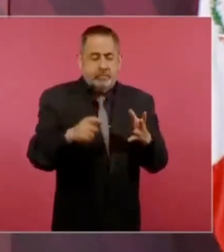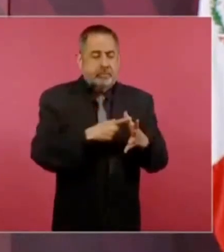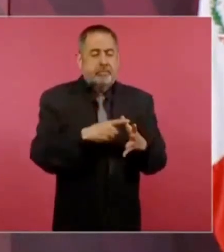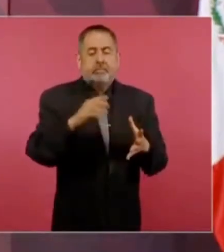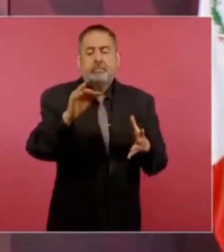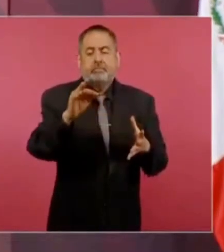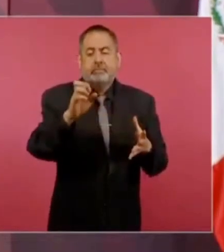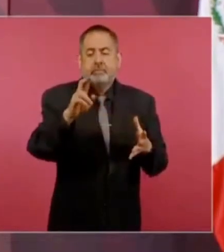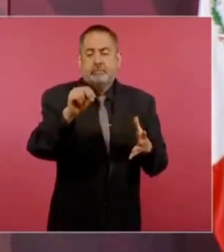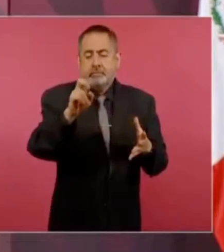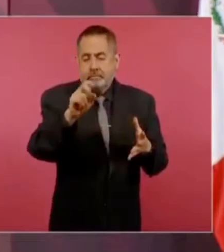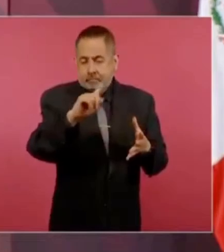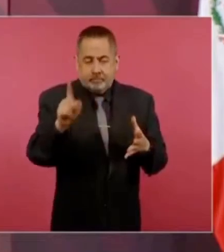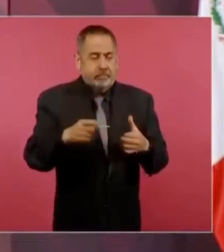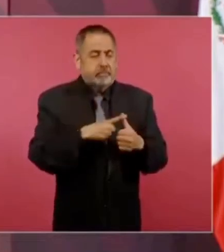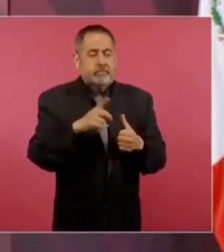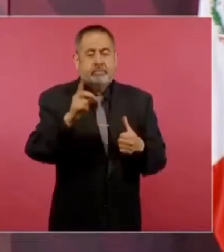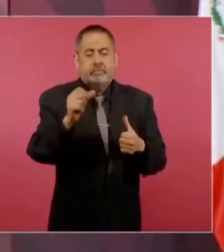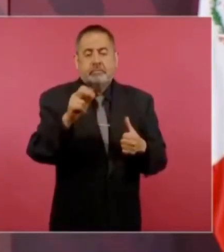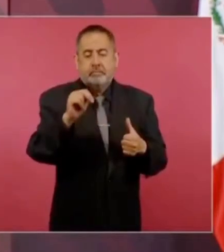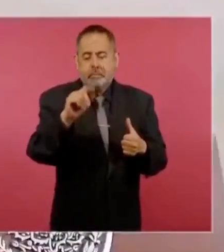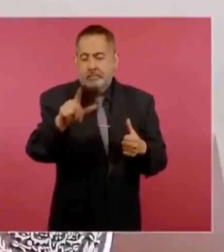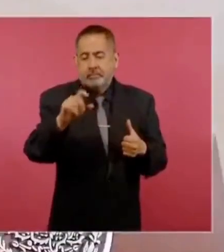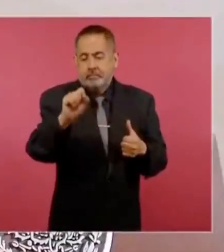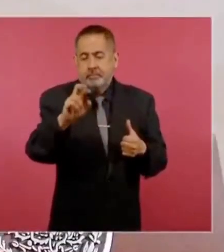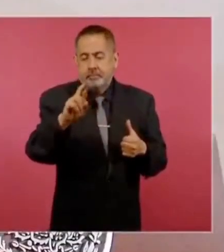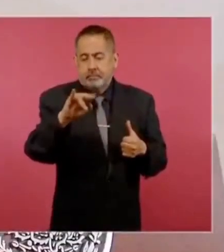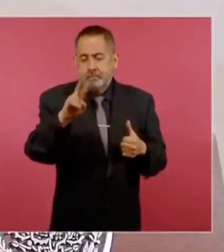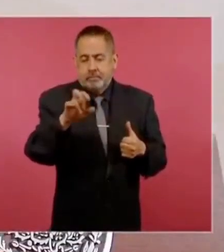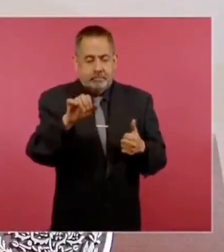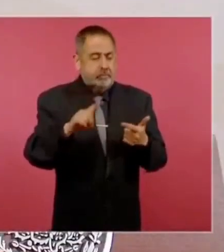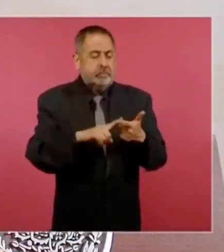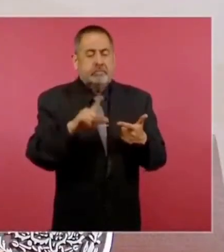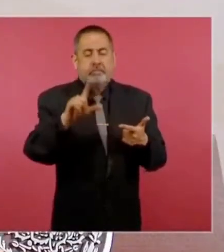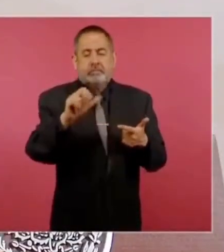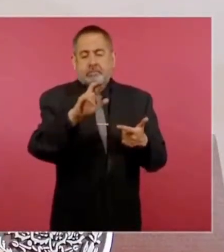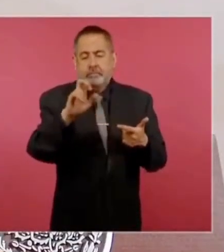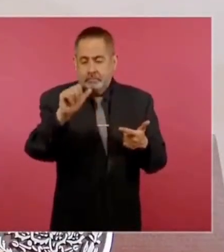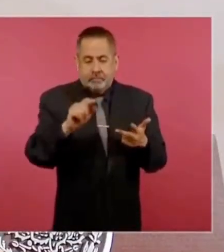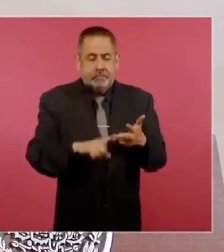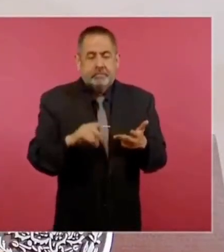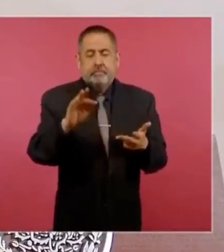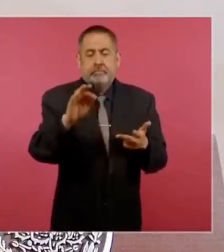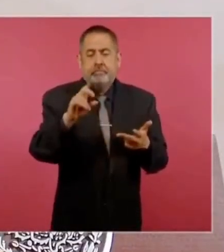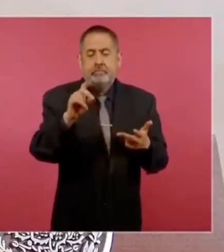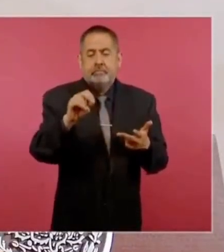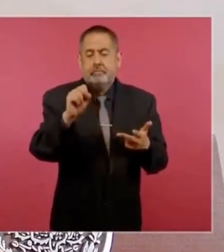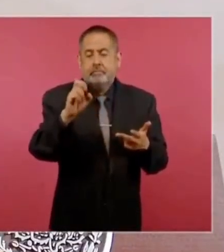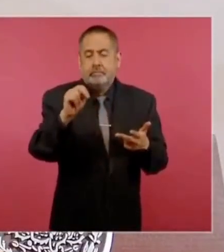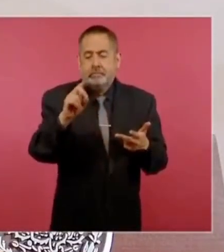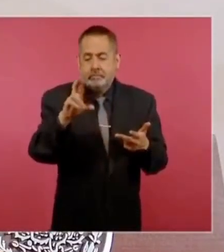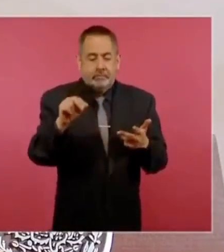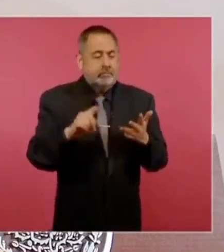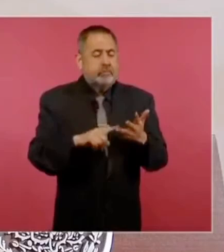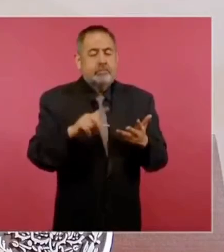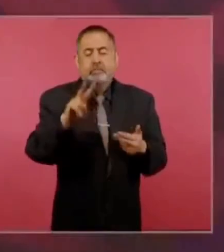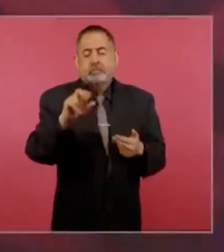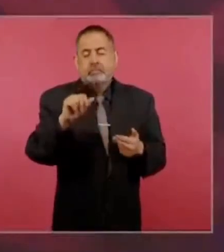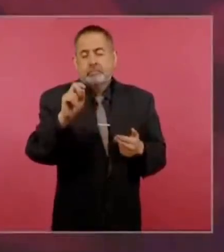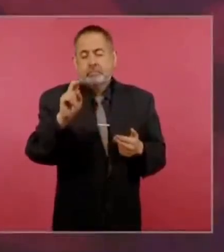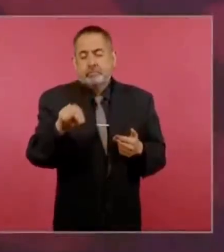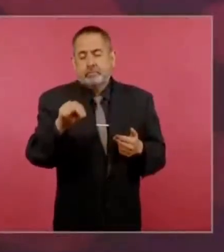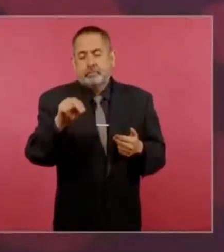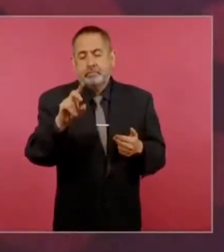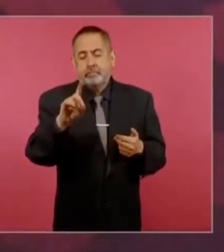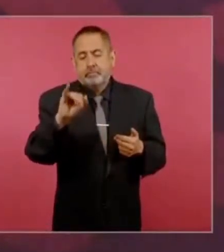Antonio Fernández, Daniel Servige, Germán Larrea, Fernando Senderos, Valentín Díaz Morodo